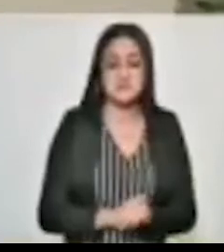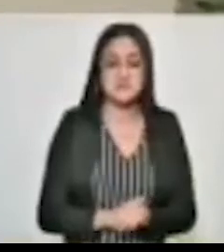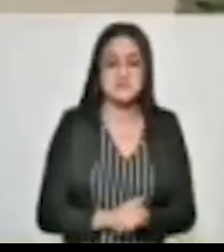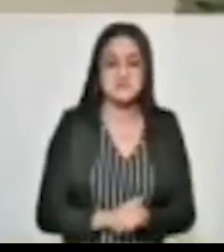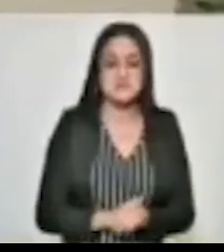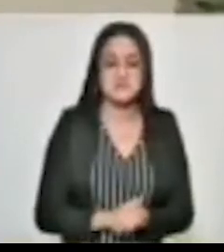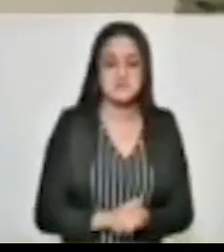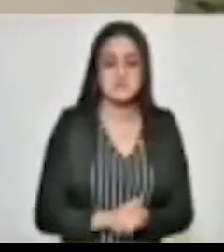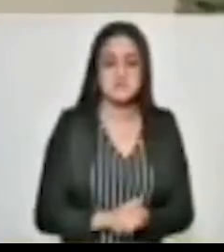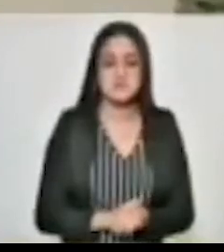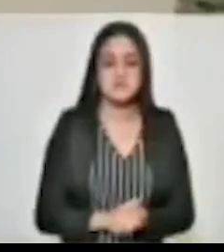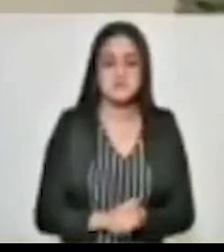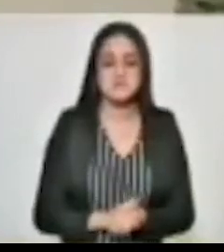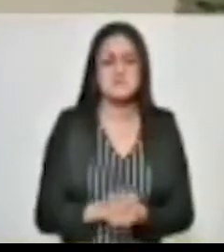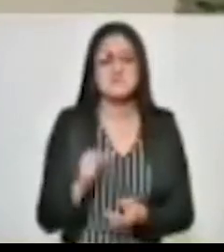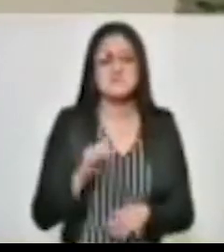¿Y qué más?